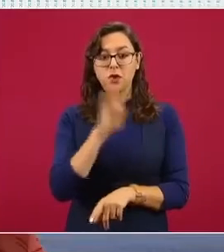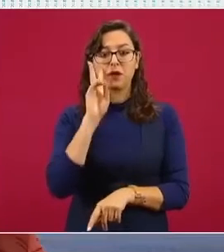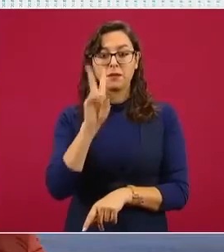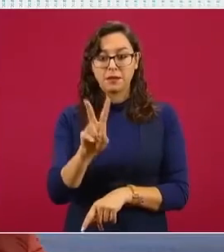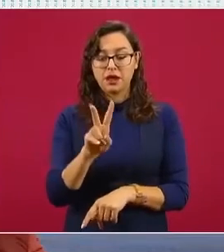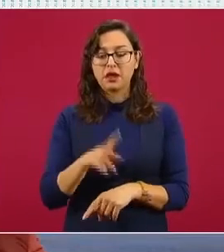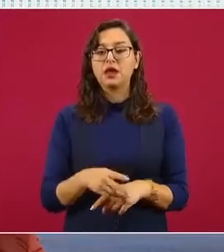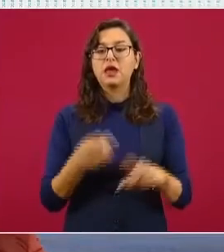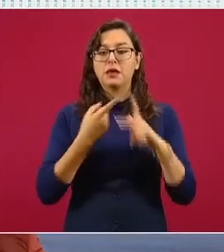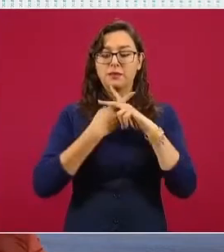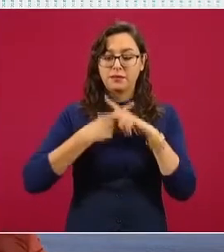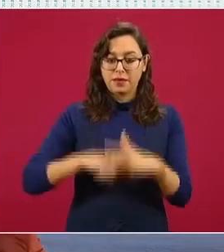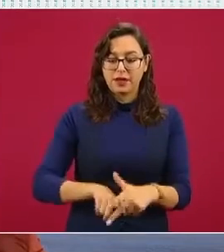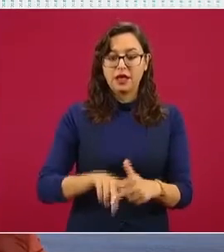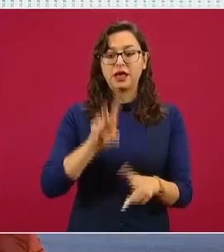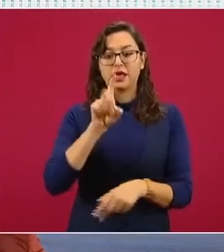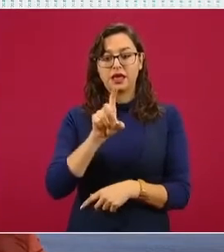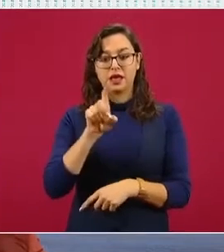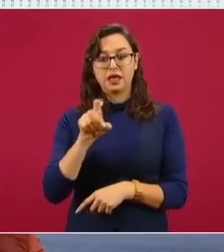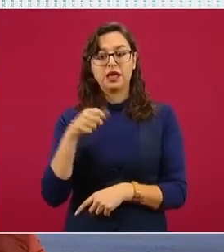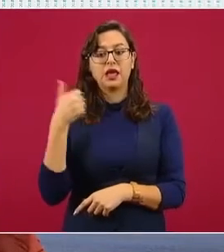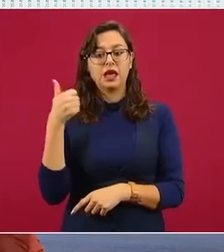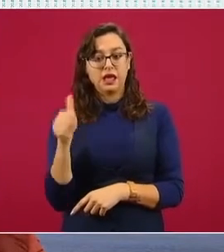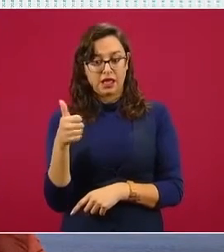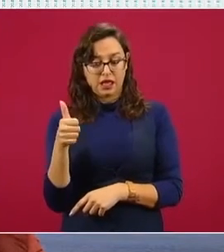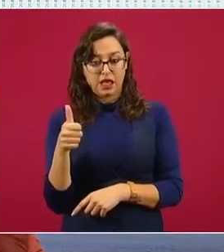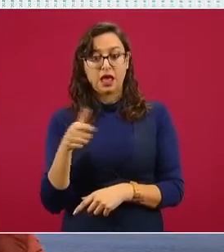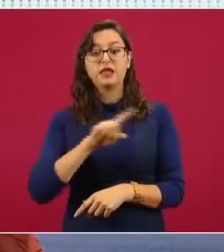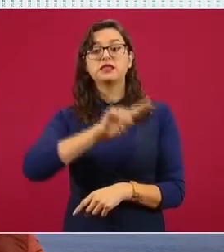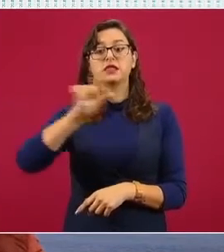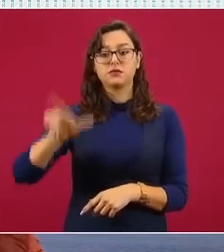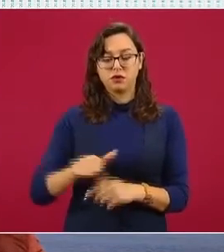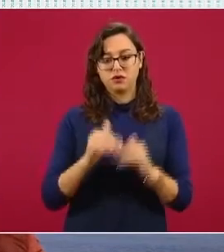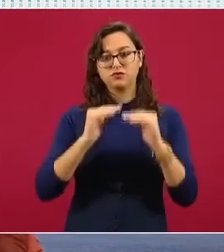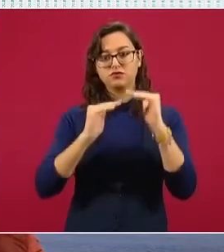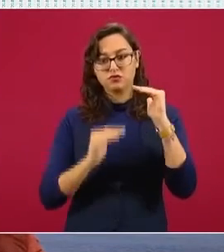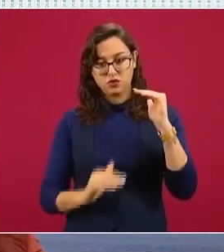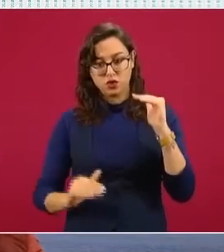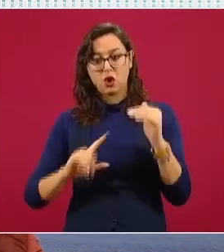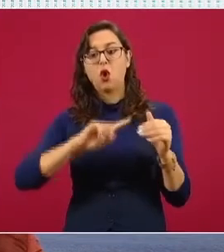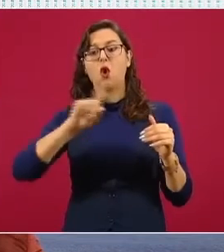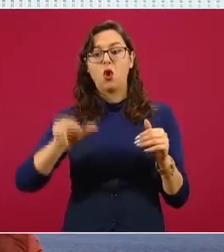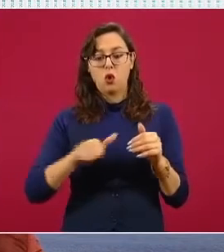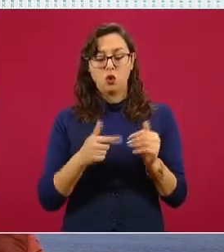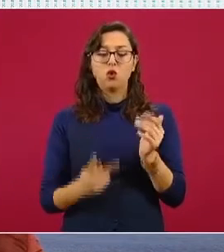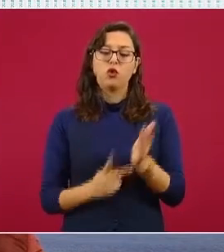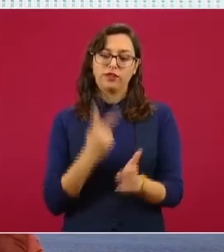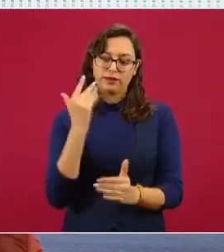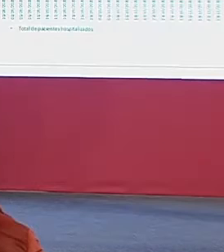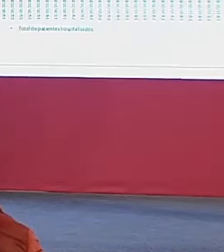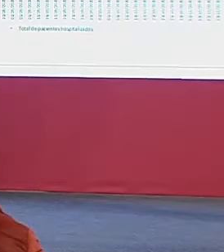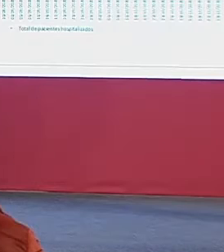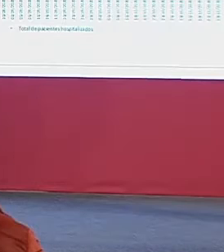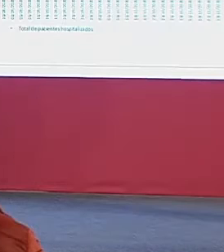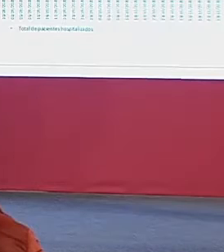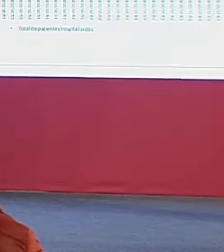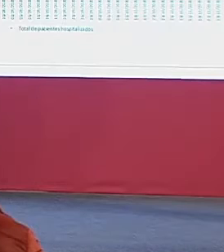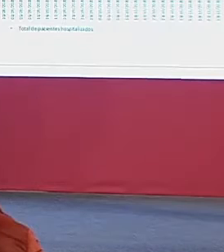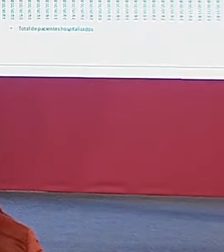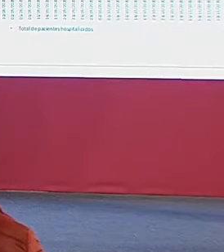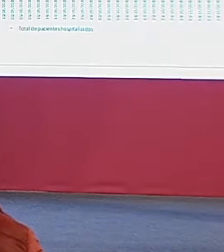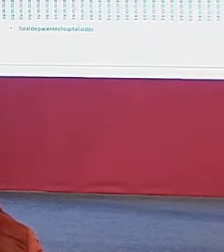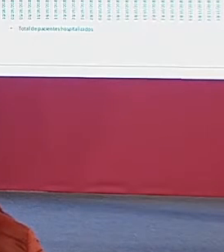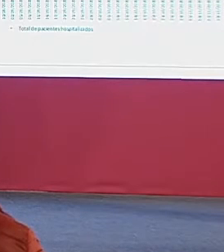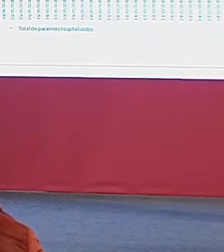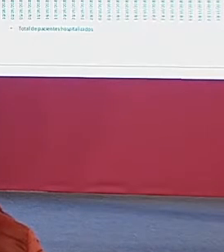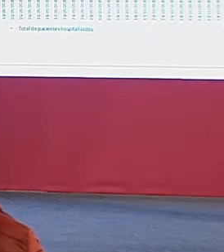máximo inicial el 30 de agosto, después descendió, pero posteriormente sigue en aumento. Y la tendencia de aumento de los